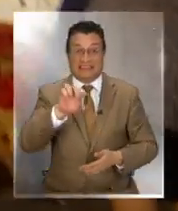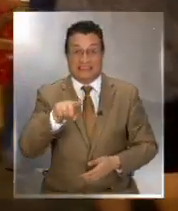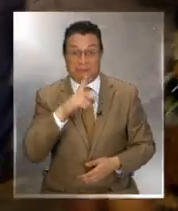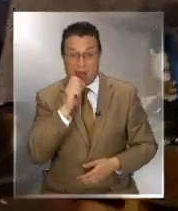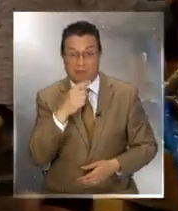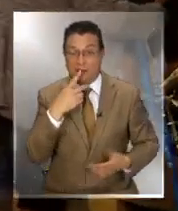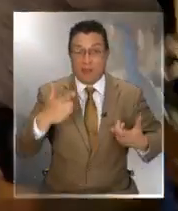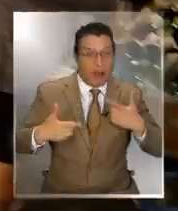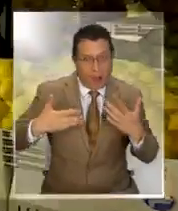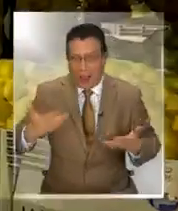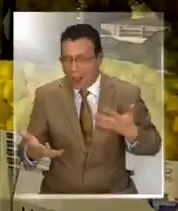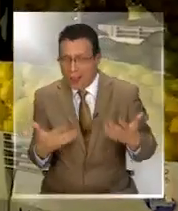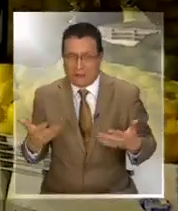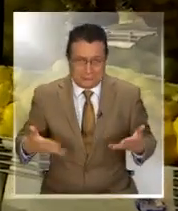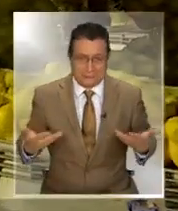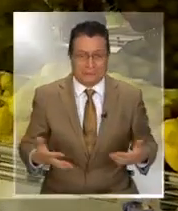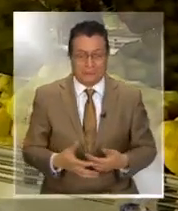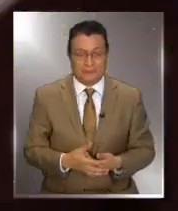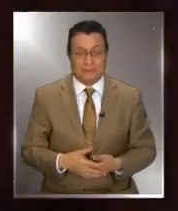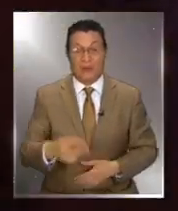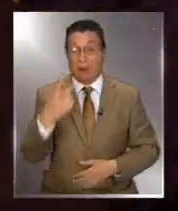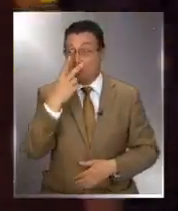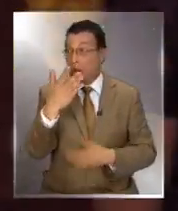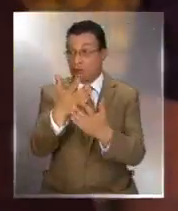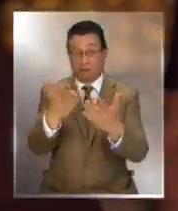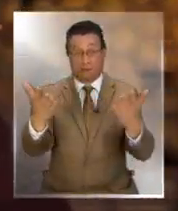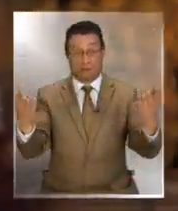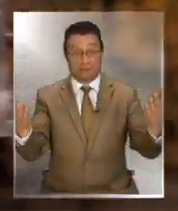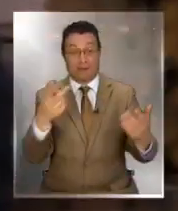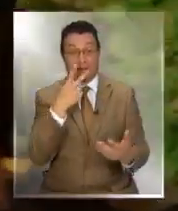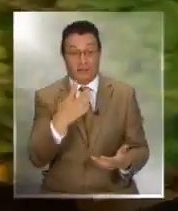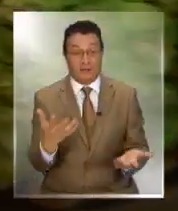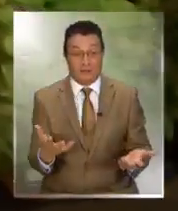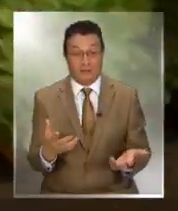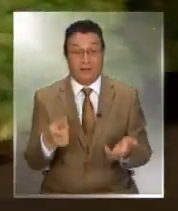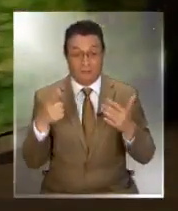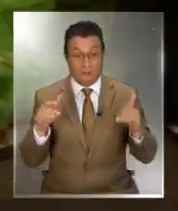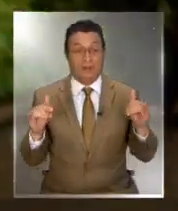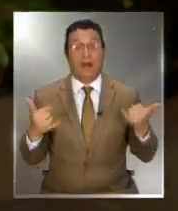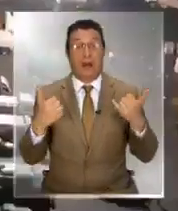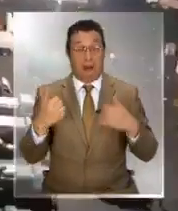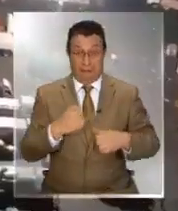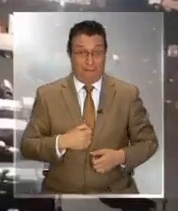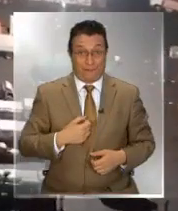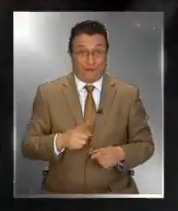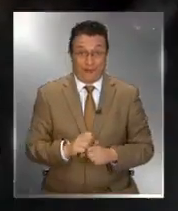feriado. Aparte, mira cómo está. ¿Qué se va a aburrir?